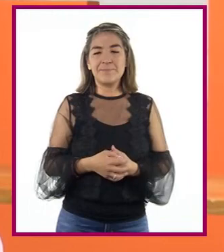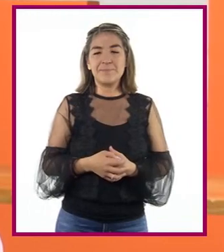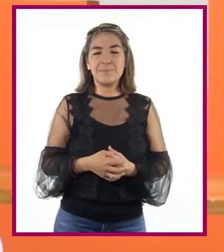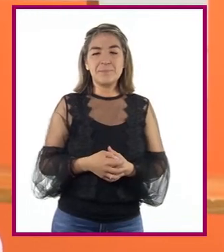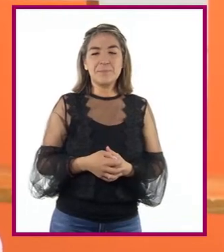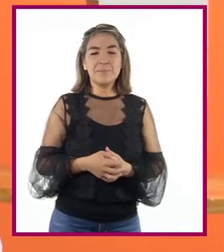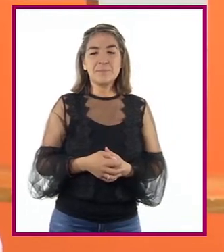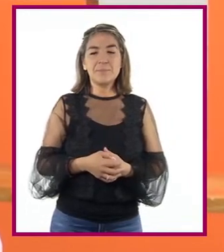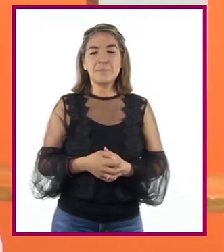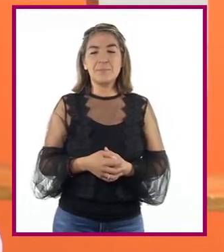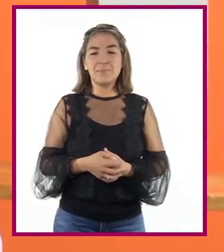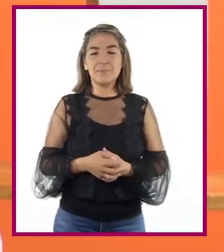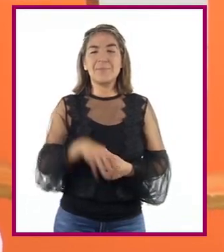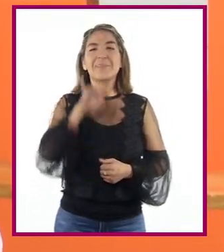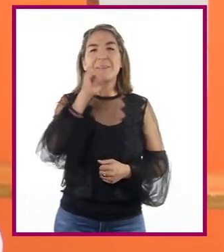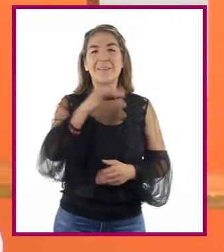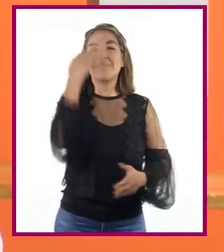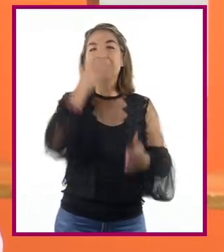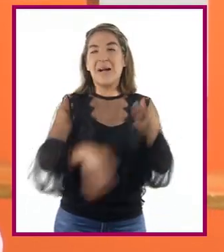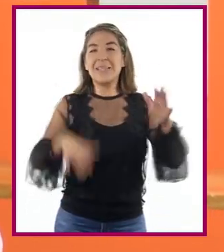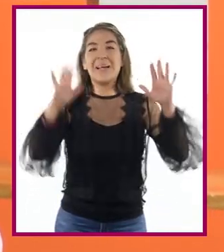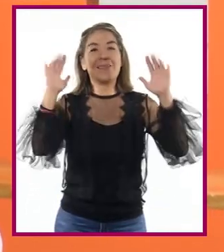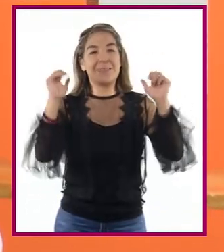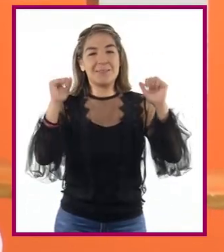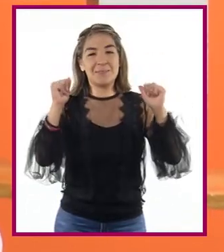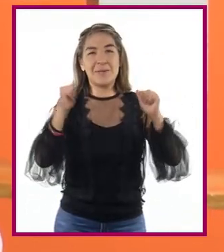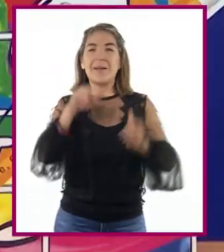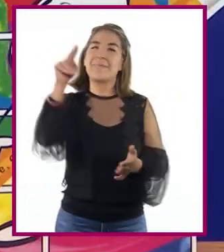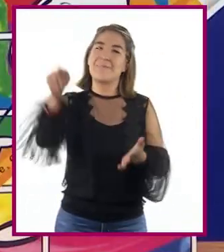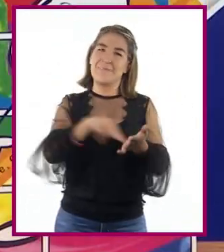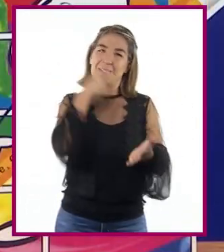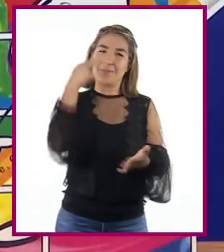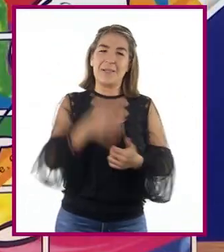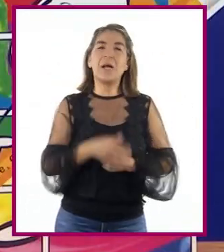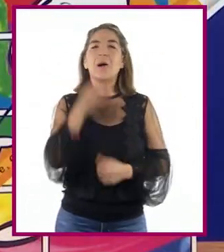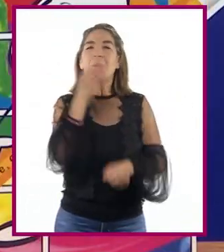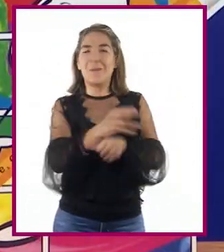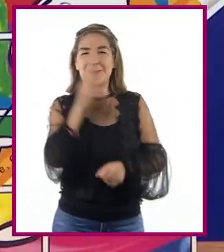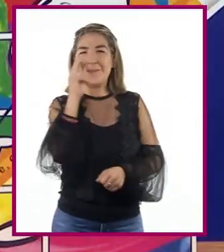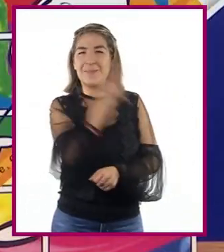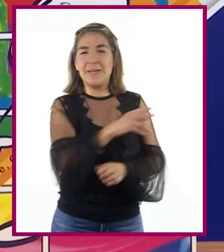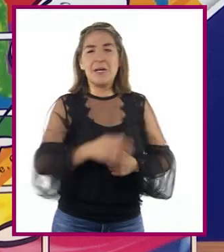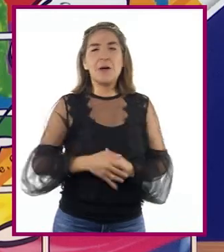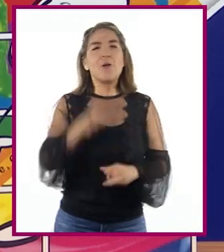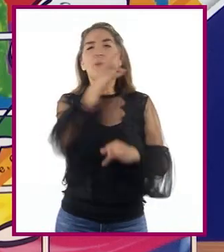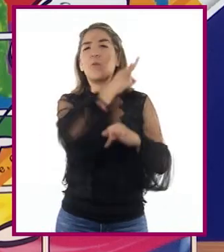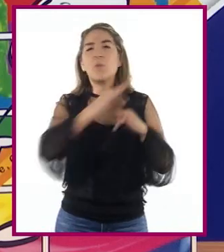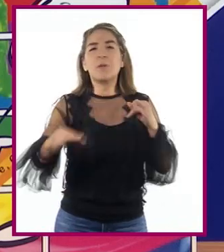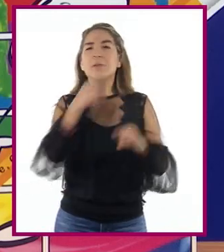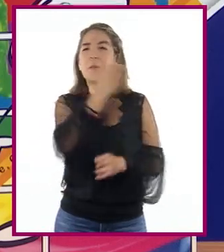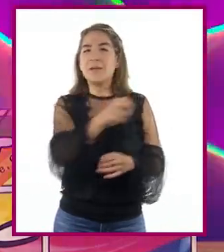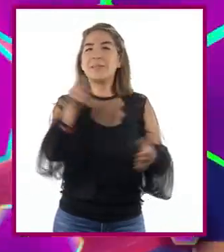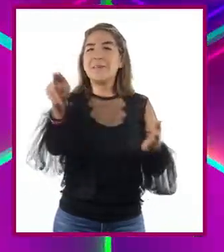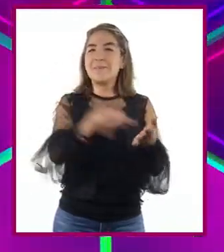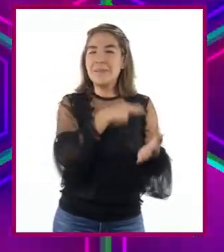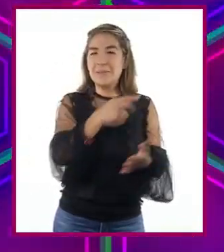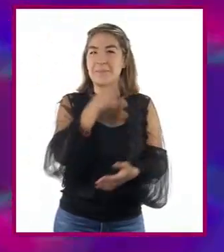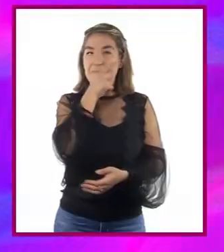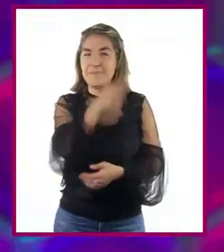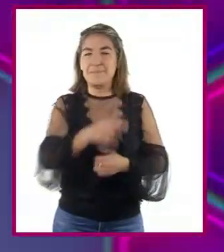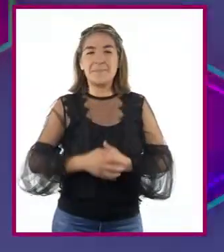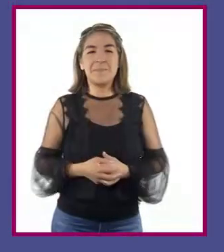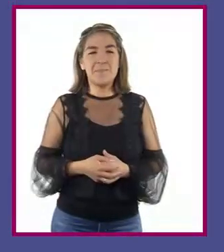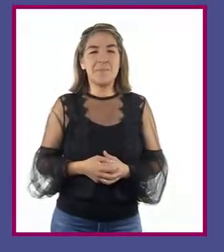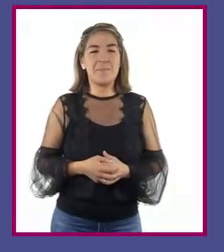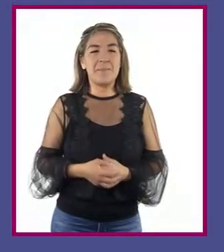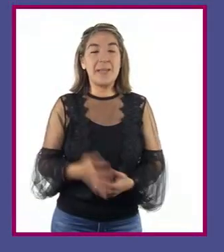profesora Montserrat, nos falta la despedida y la firma. Veamos, la parte final de nuestra carta.